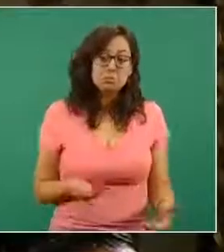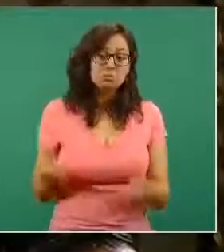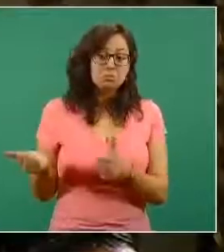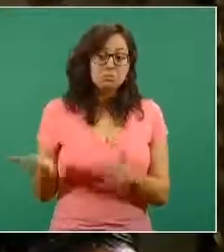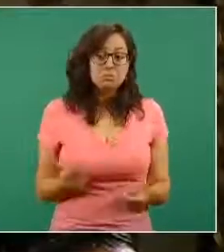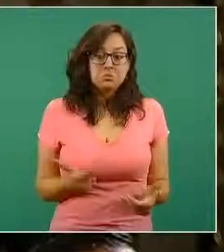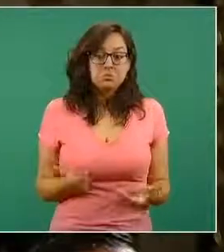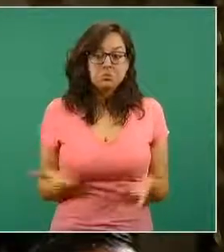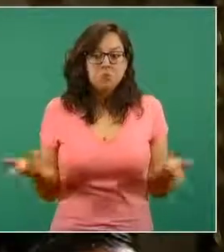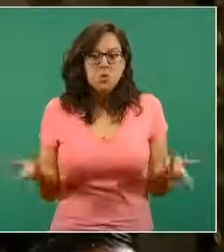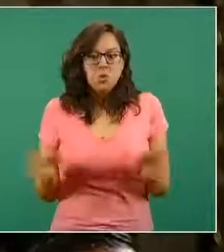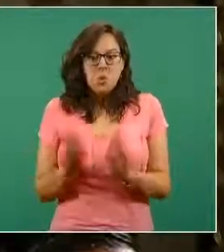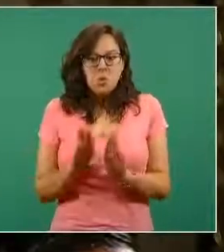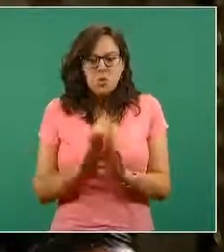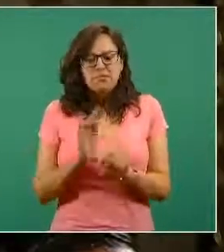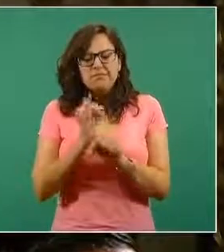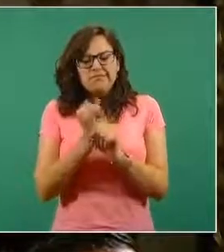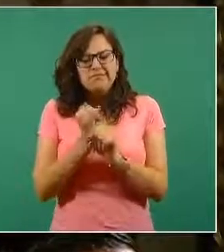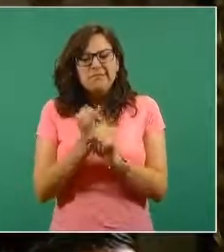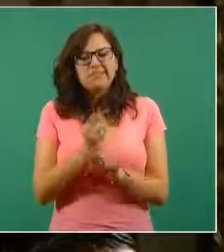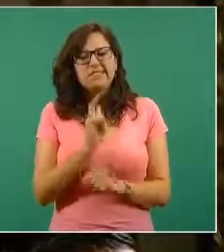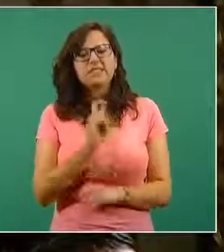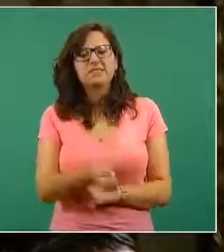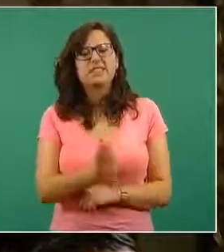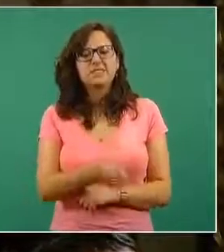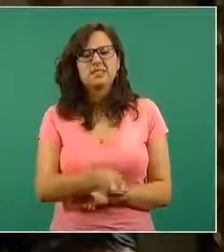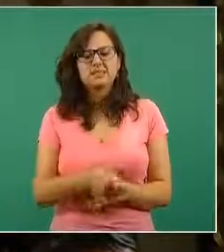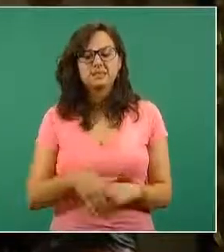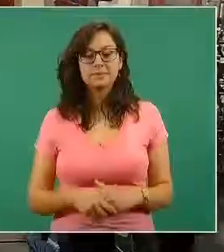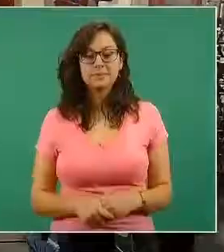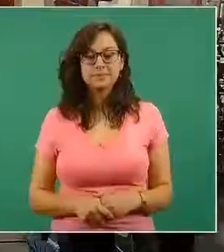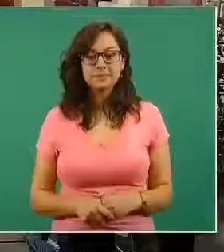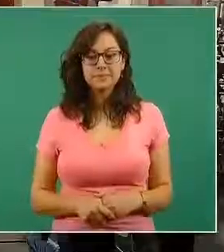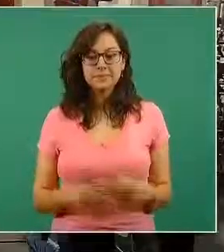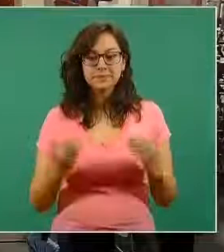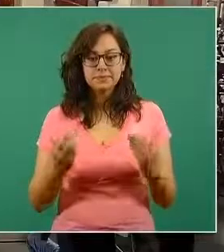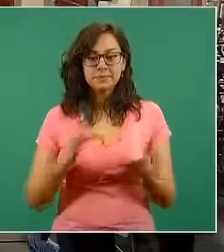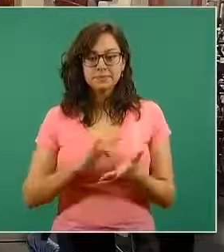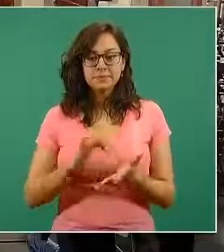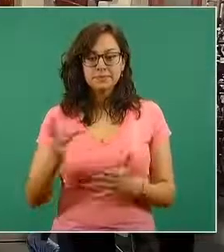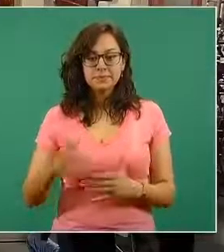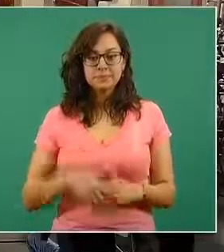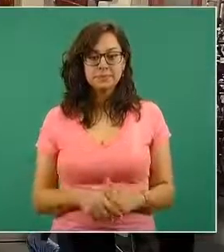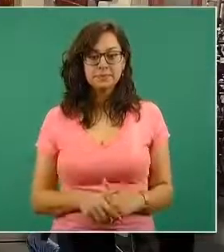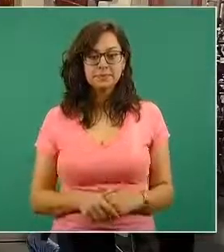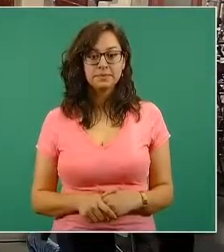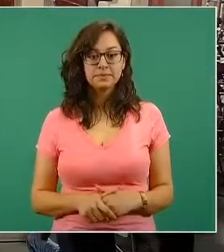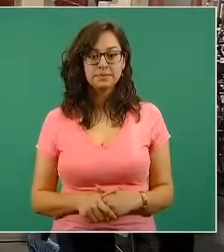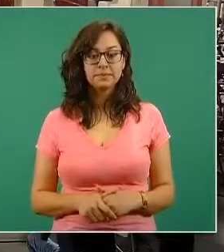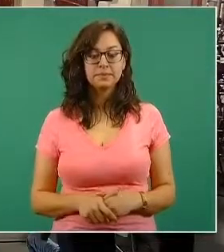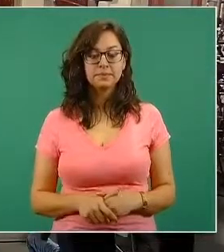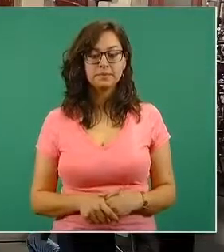el porvenir de esas investigaciones de este suero. Muchas gracias. Sí.